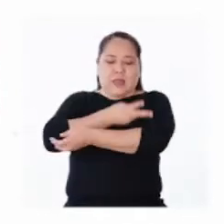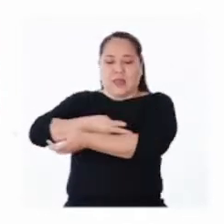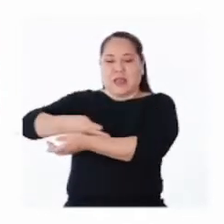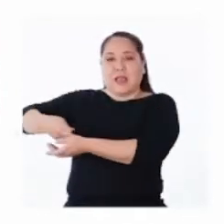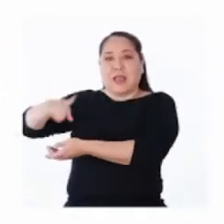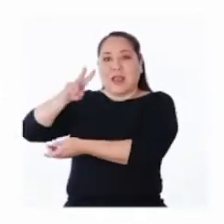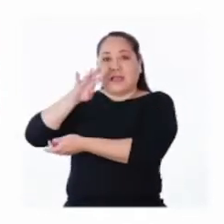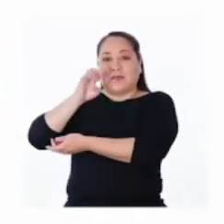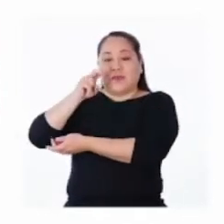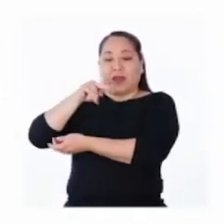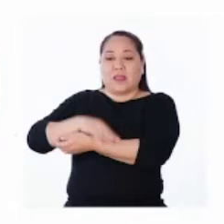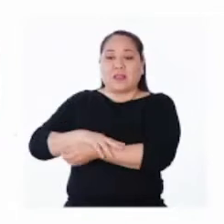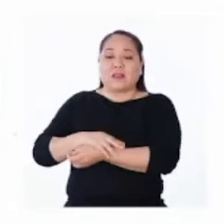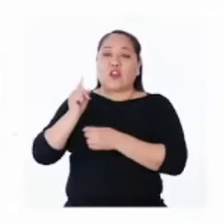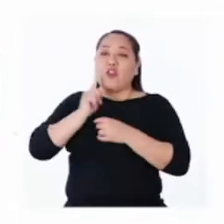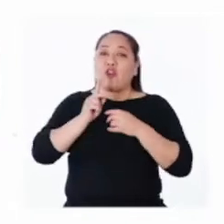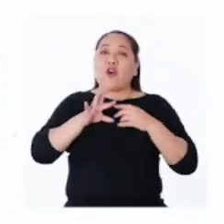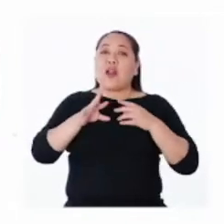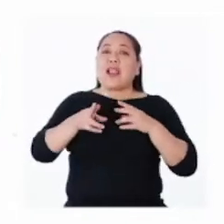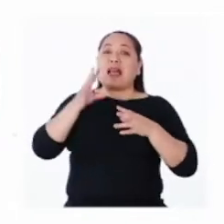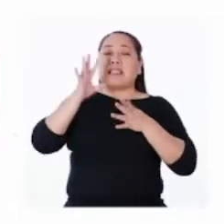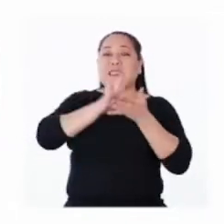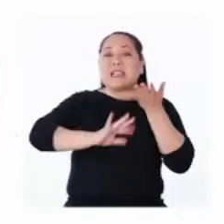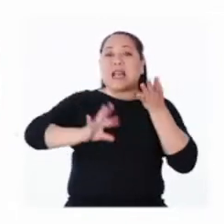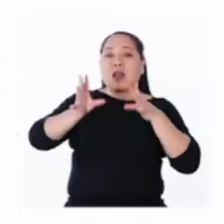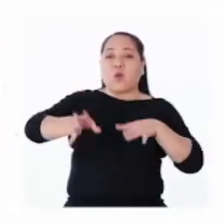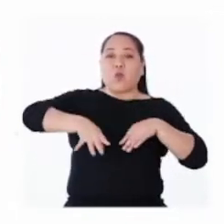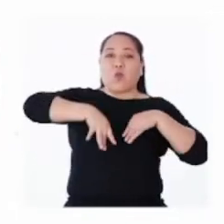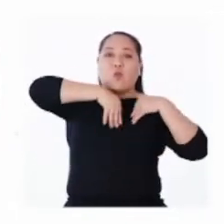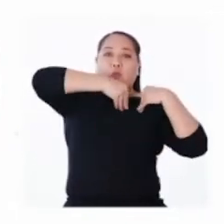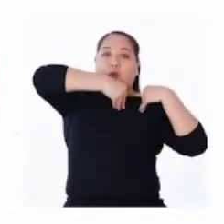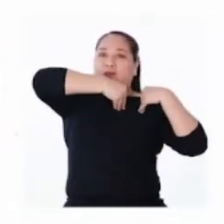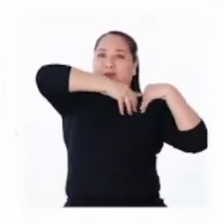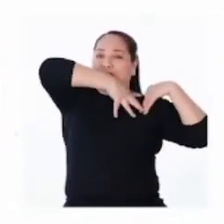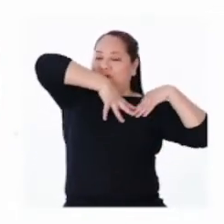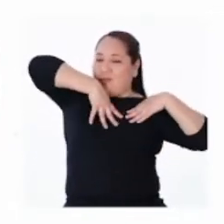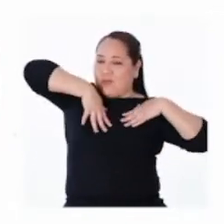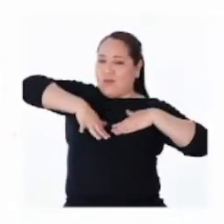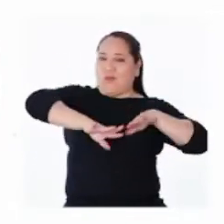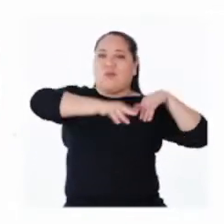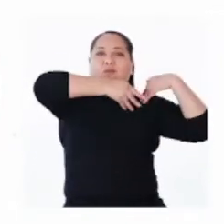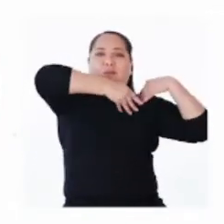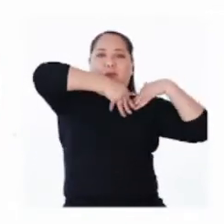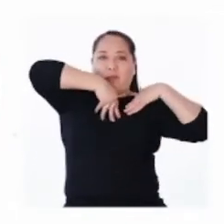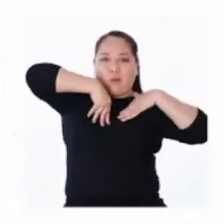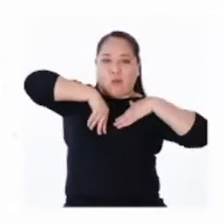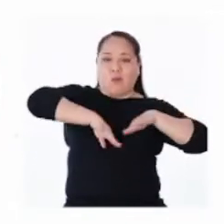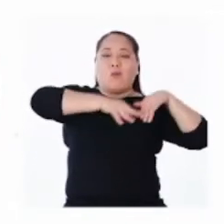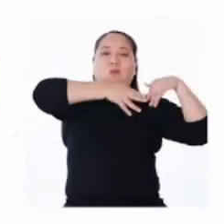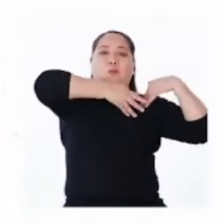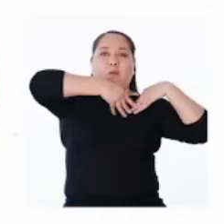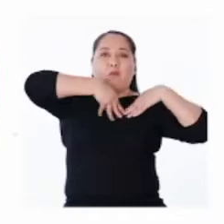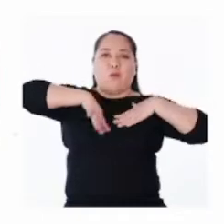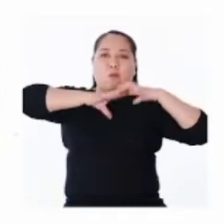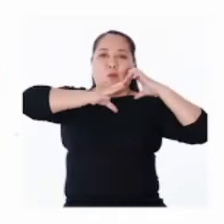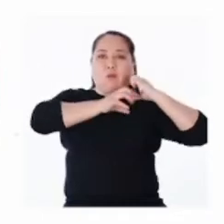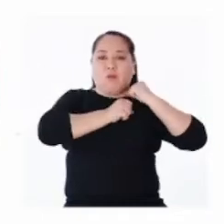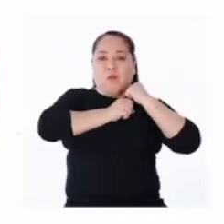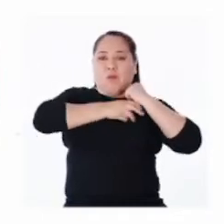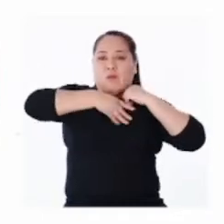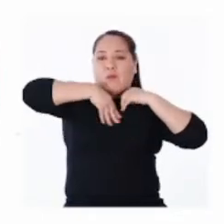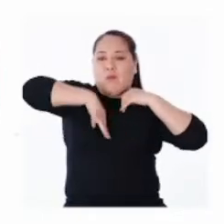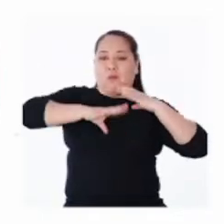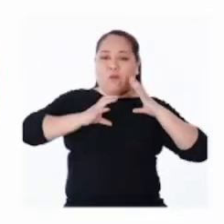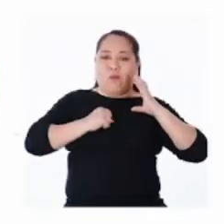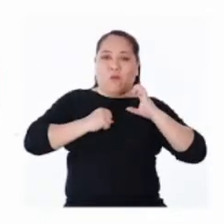Estas válvulas impiden el reflujo de la aorta y la arteria pulmonar hacia los ventrículos cuando estos se